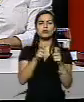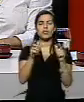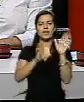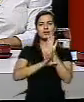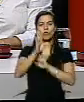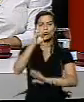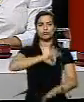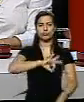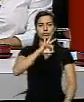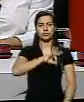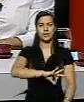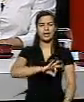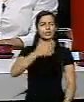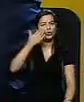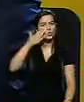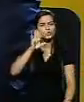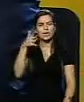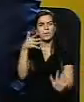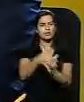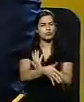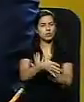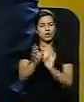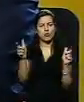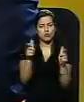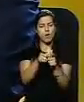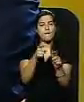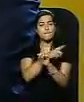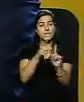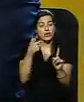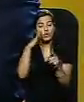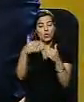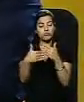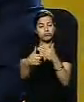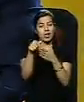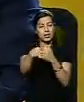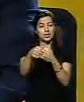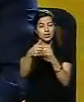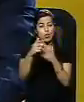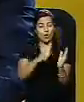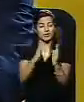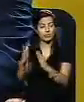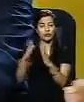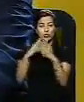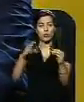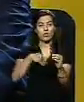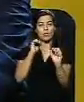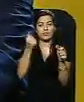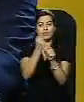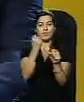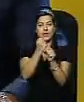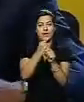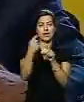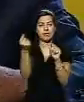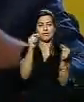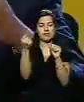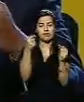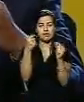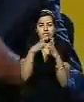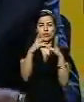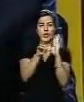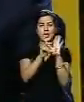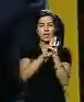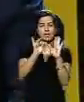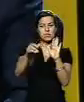Desarrollo Social. No sé en qué concluyó la reunión, pero en todo caso, es a partir de allí, organizándonos cómo vamos a trabajarla para que la hagamos como